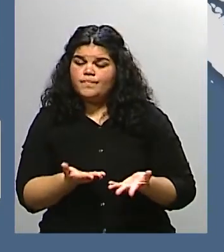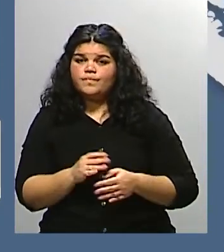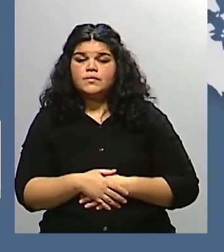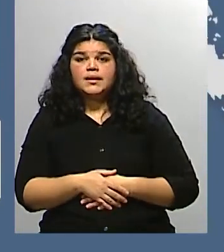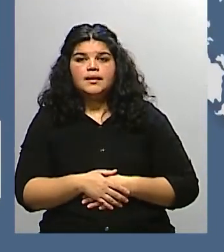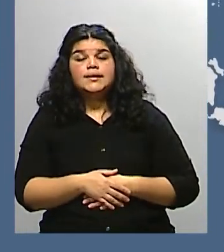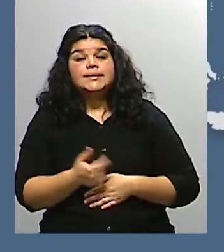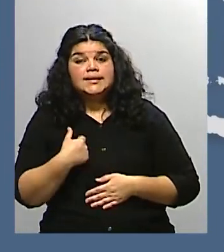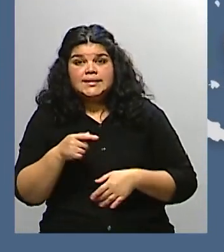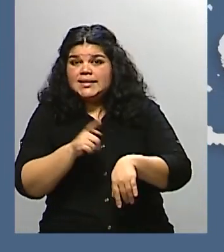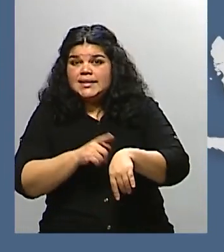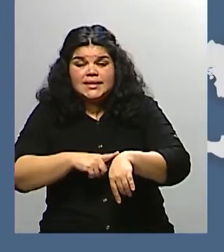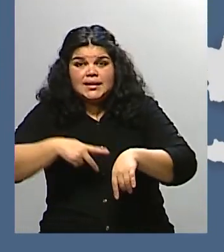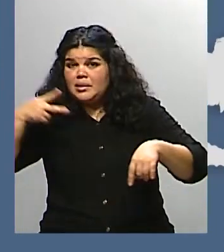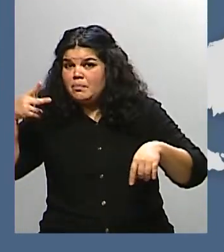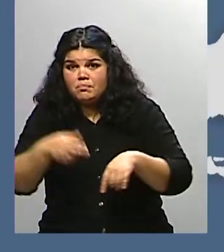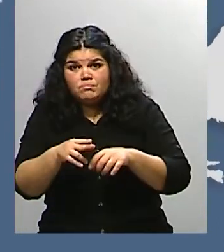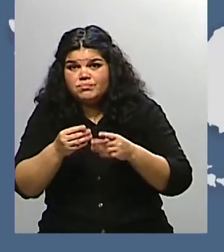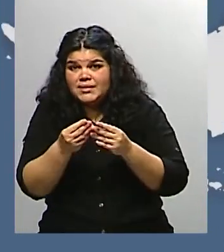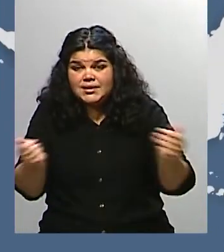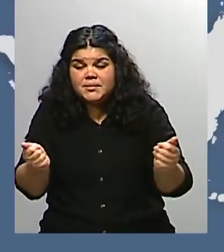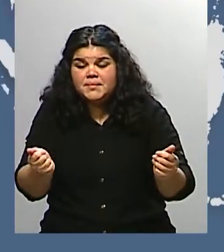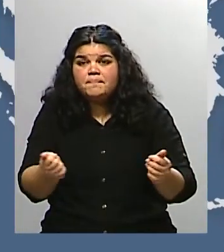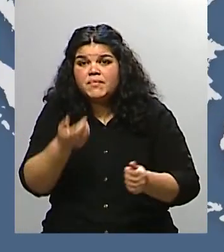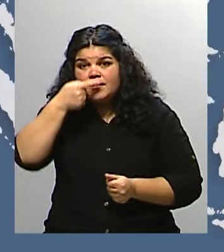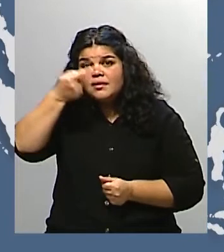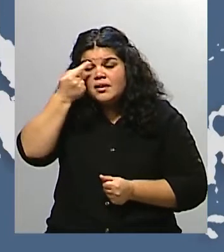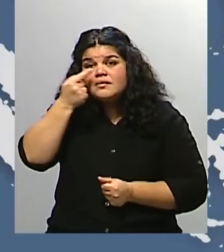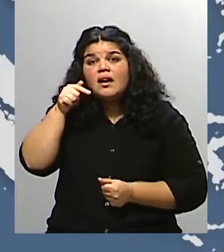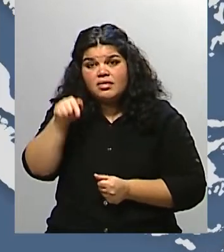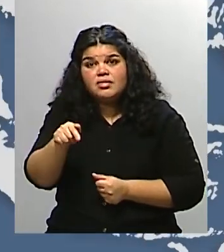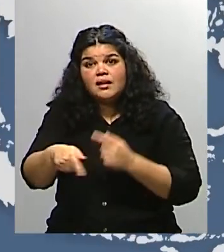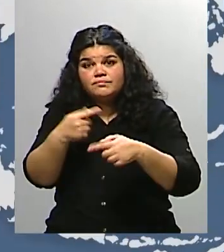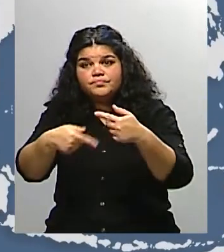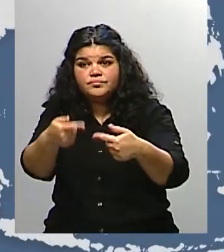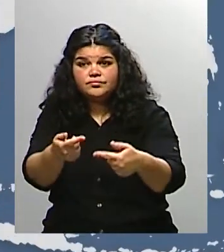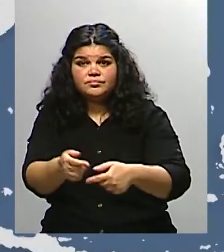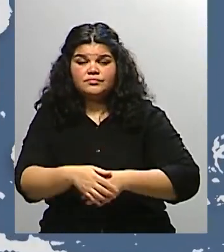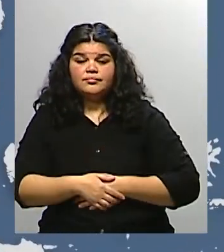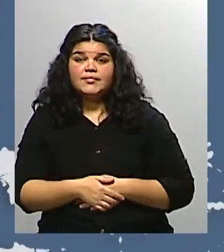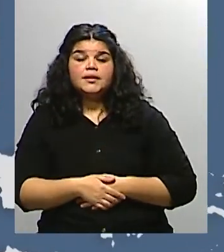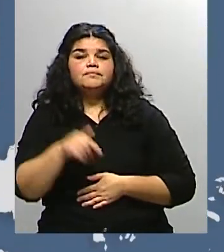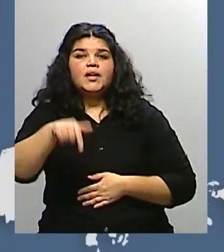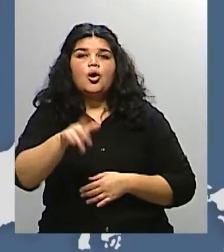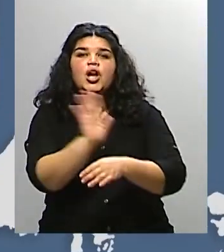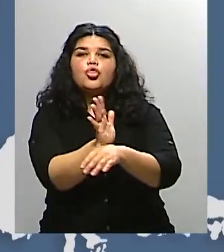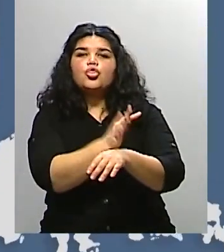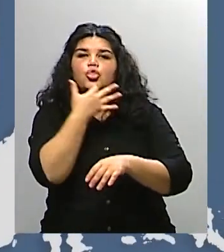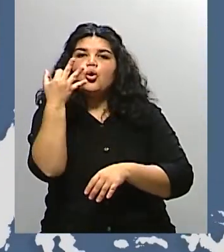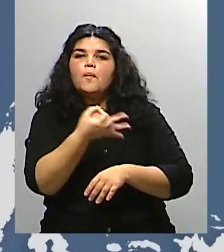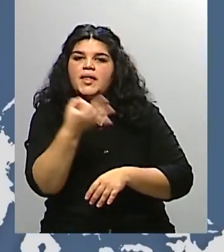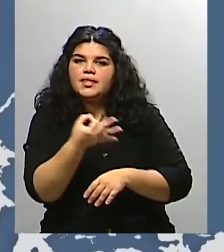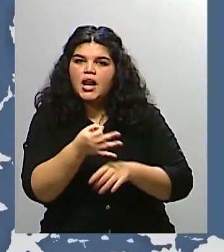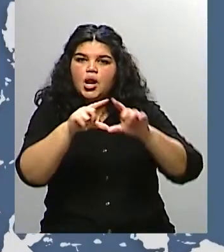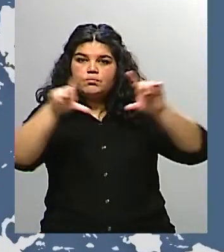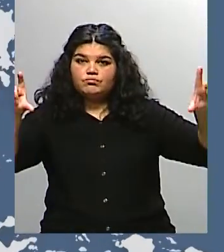este tema. Nos parece muy interesante. Vamos a repasar ya en el cierre del programa el nombre del documental para que la gente pueda acceder a él y ver